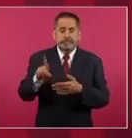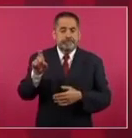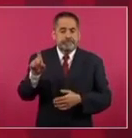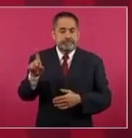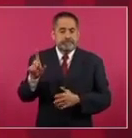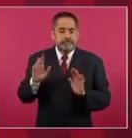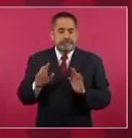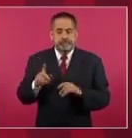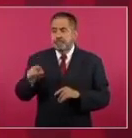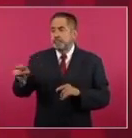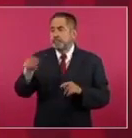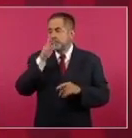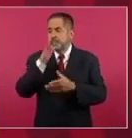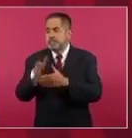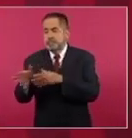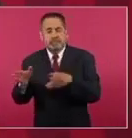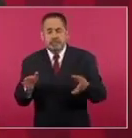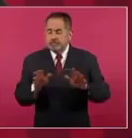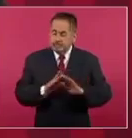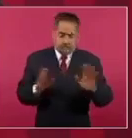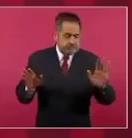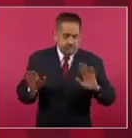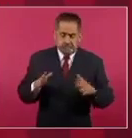Ahí sí no se puede